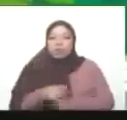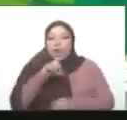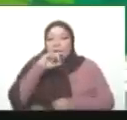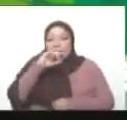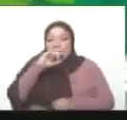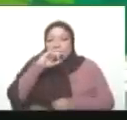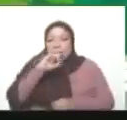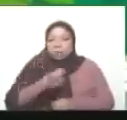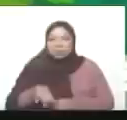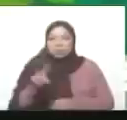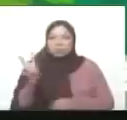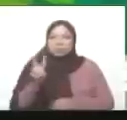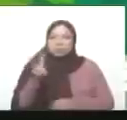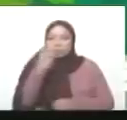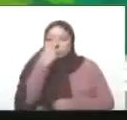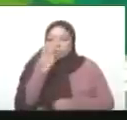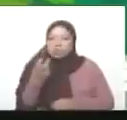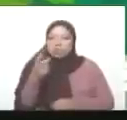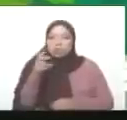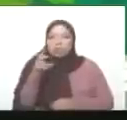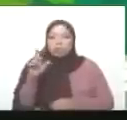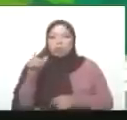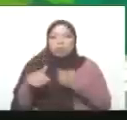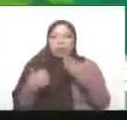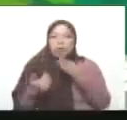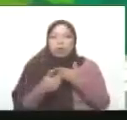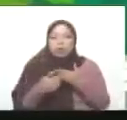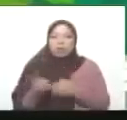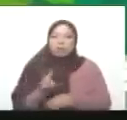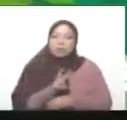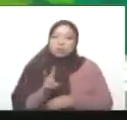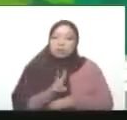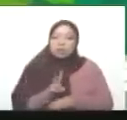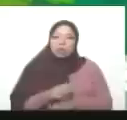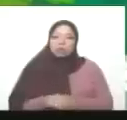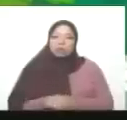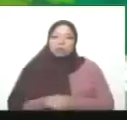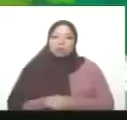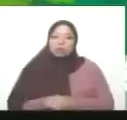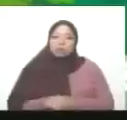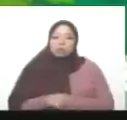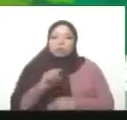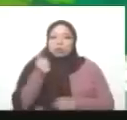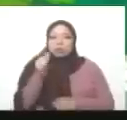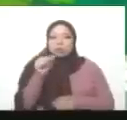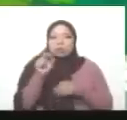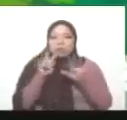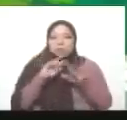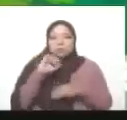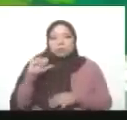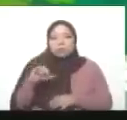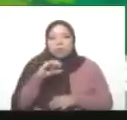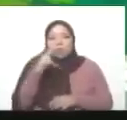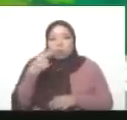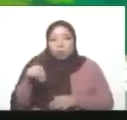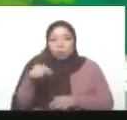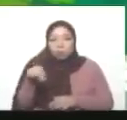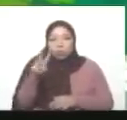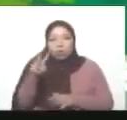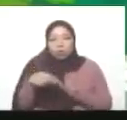odiaba visita Guyana y declara contra Venezuela el 17 de junio de 2017